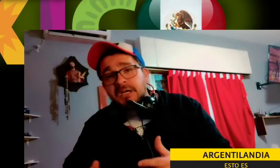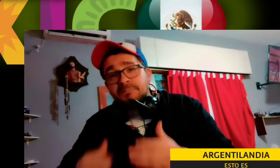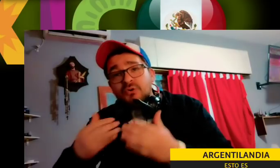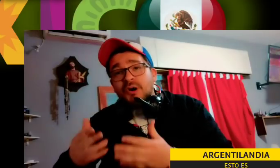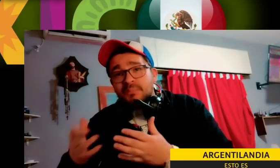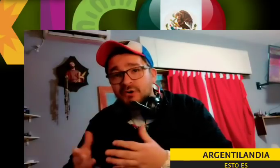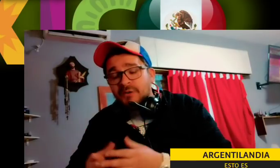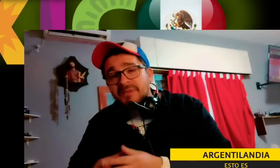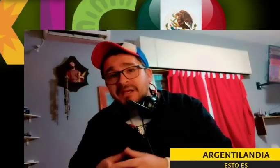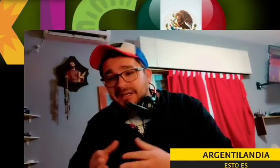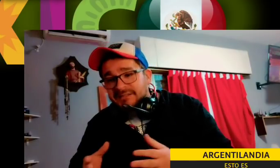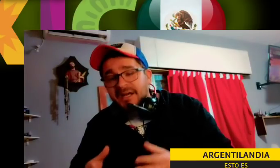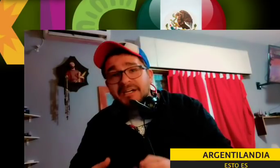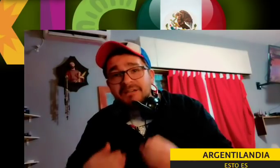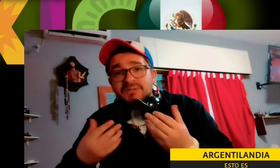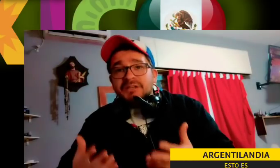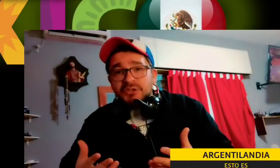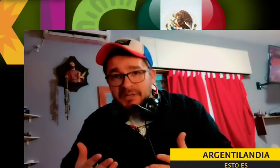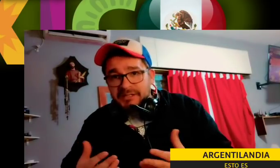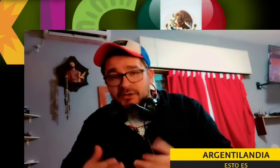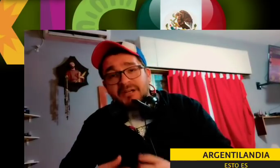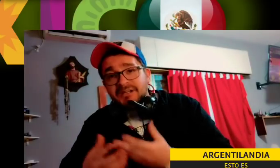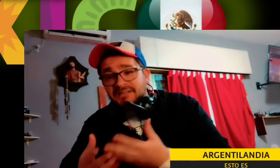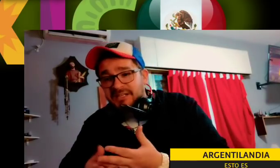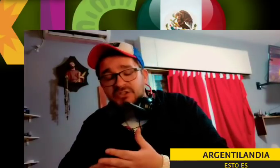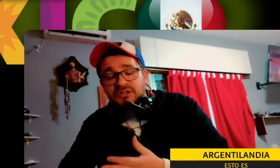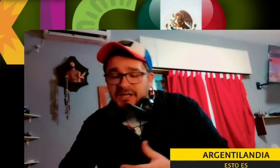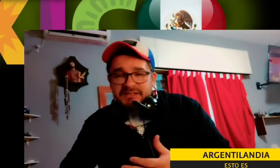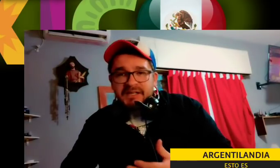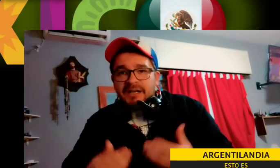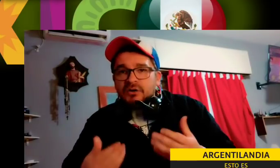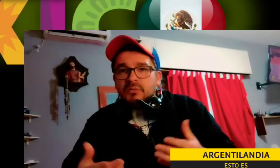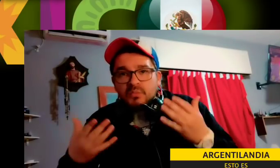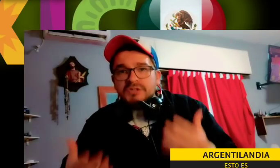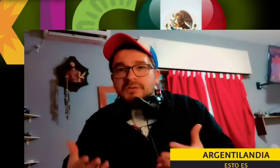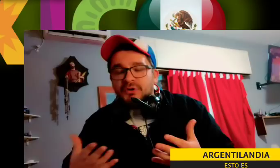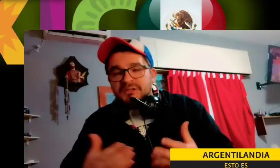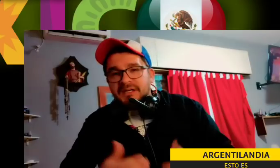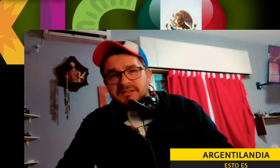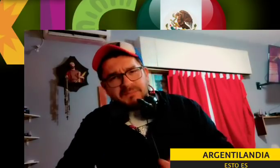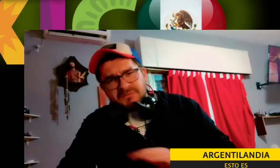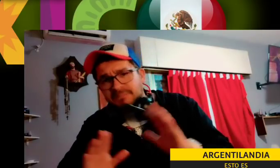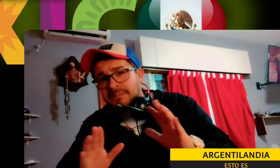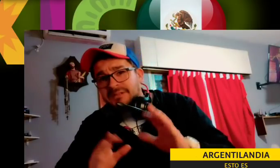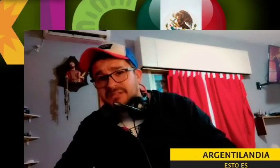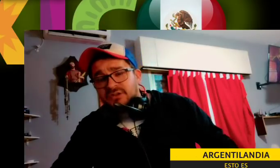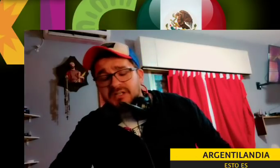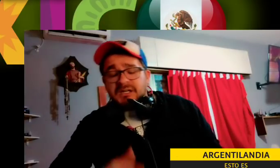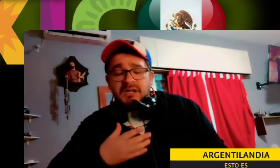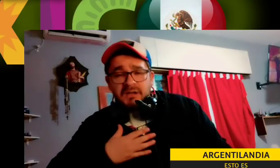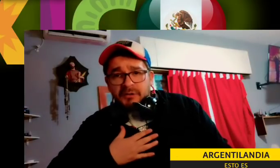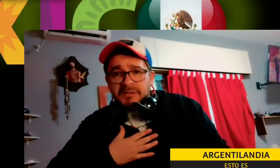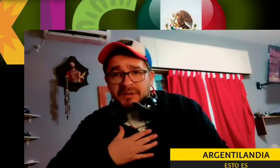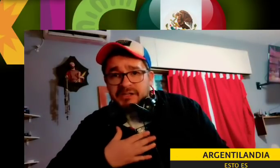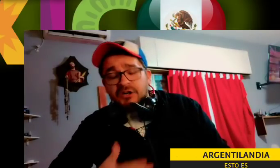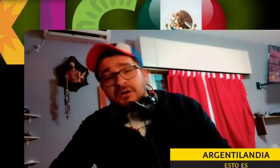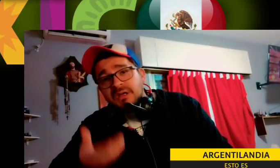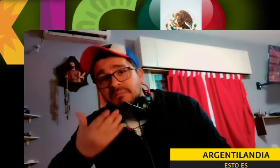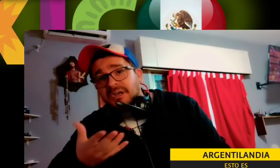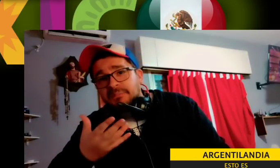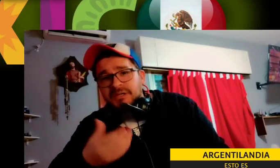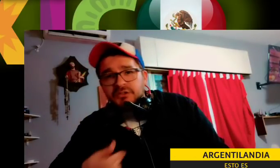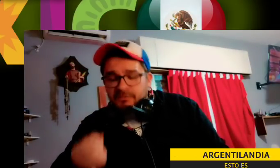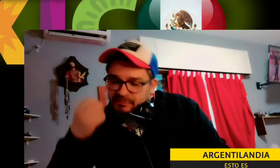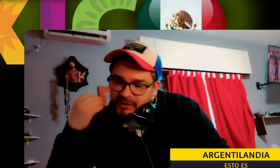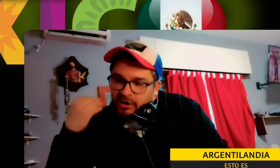un presidente que poco a poco está reviviendo México, está renaciendo, y es algo muy importante. Simplemente eso, gente. Como siempre les